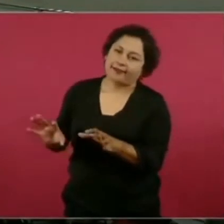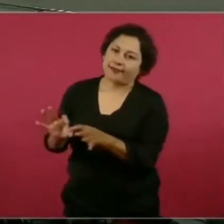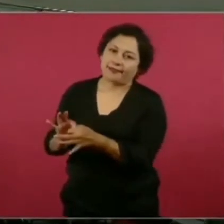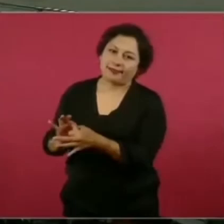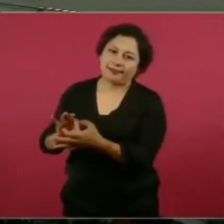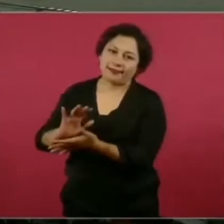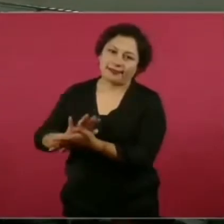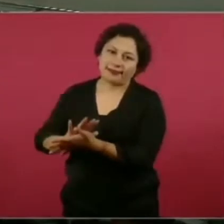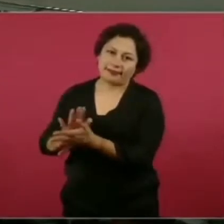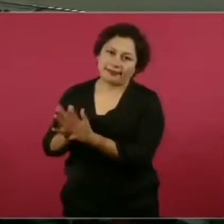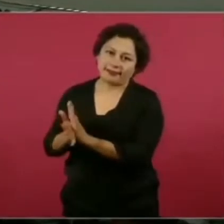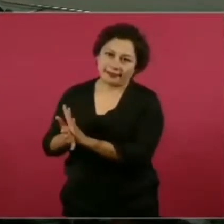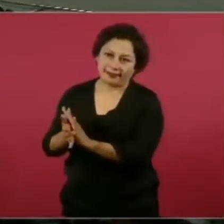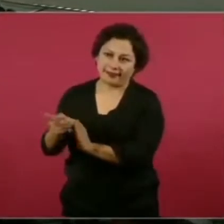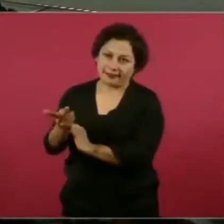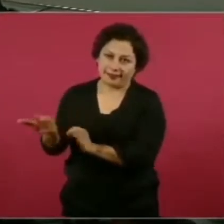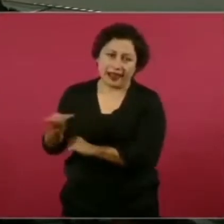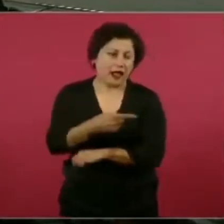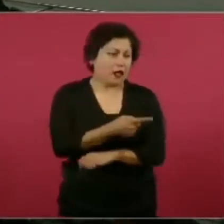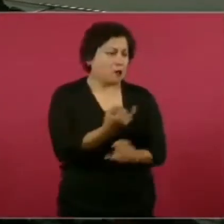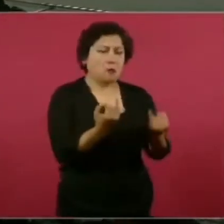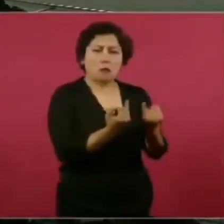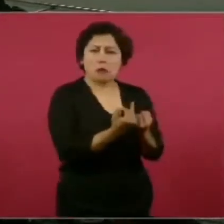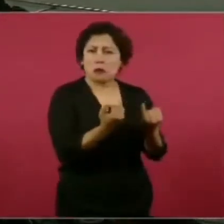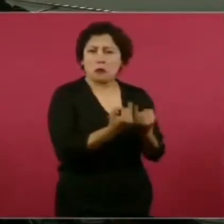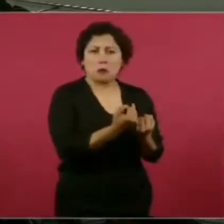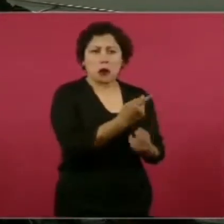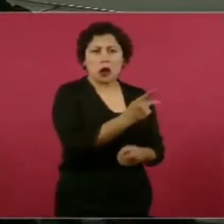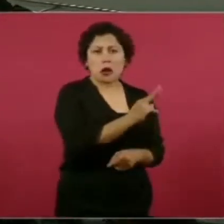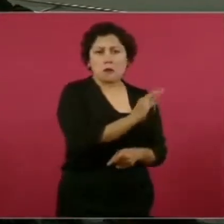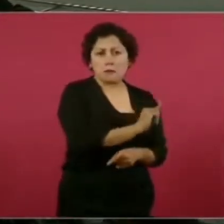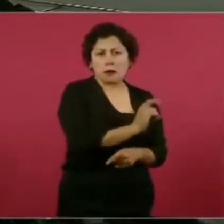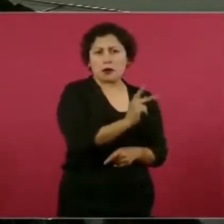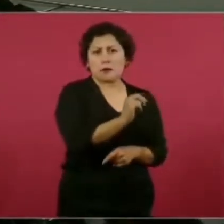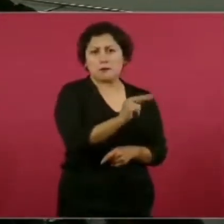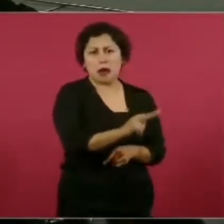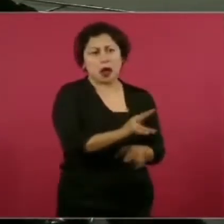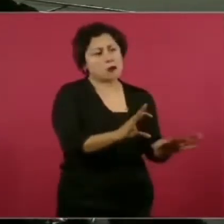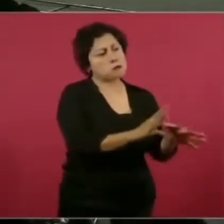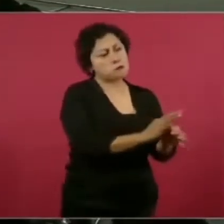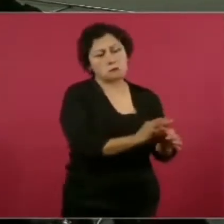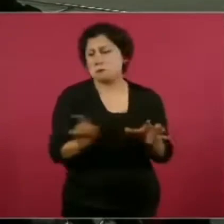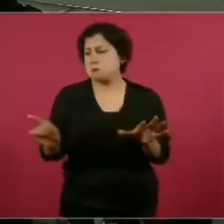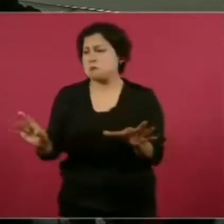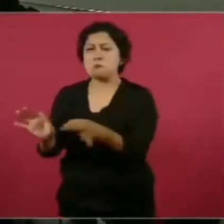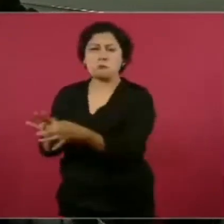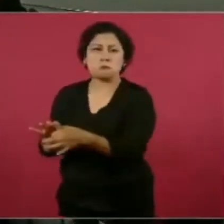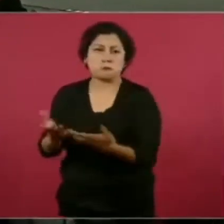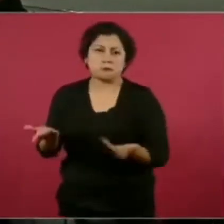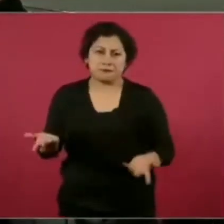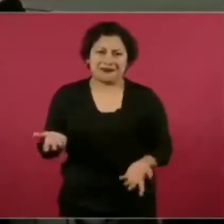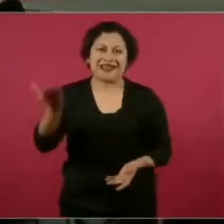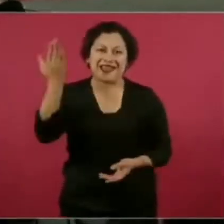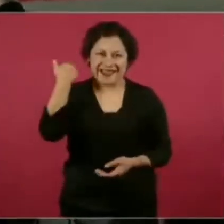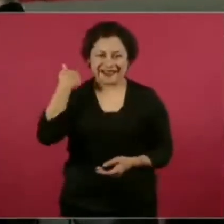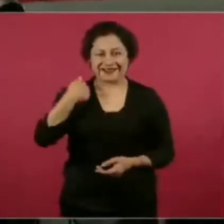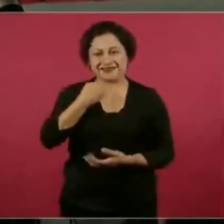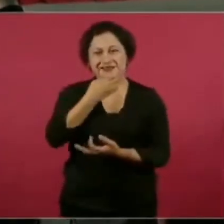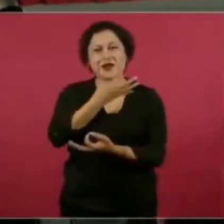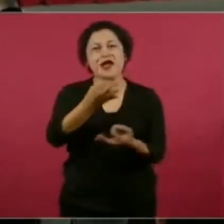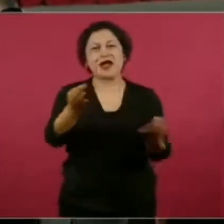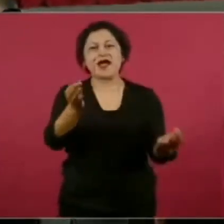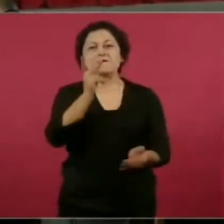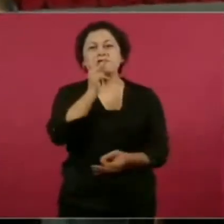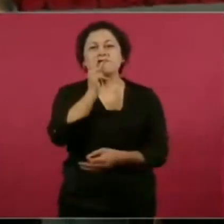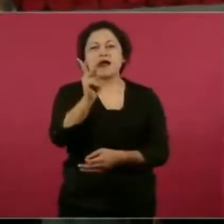Que eran lo mismo. Hablábamos desde entonces del PRIAN. Bueno, resulta